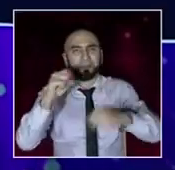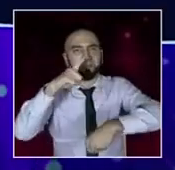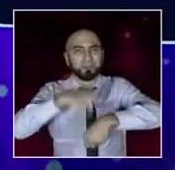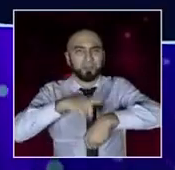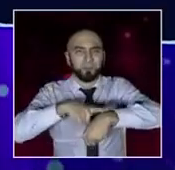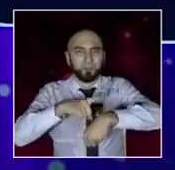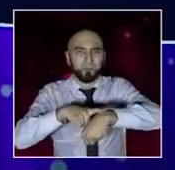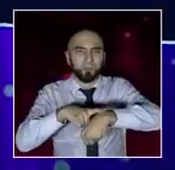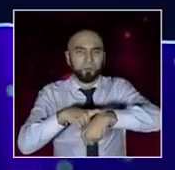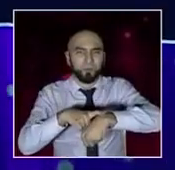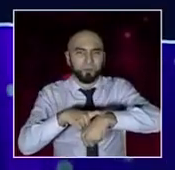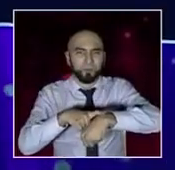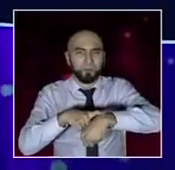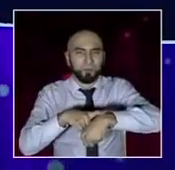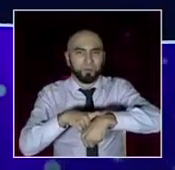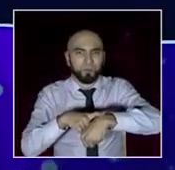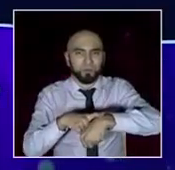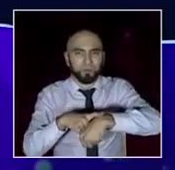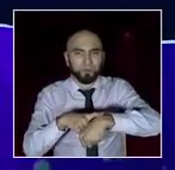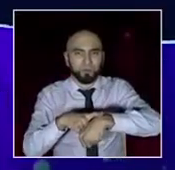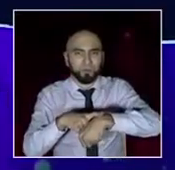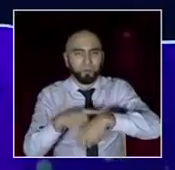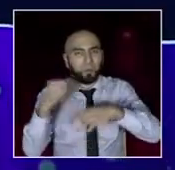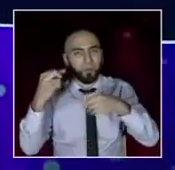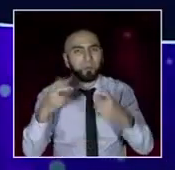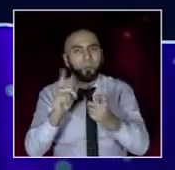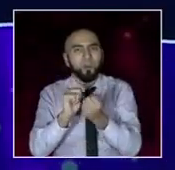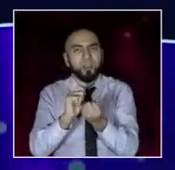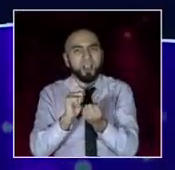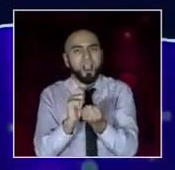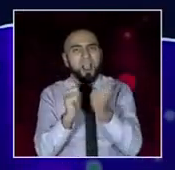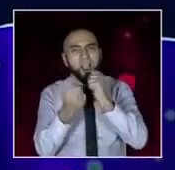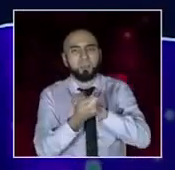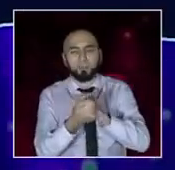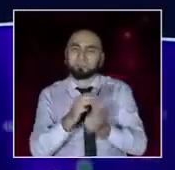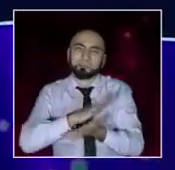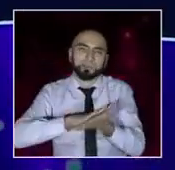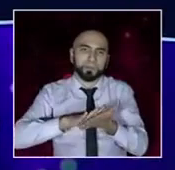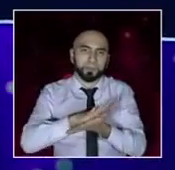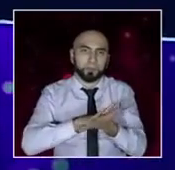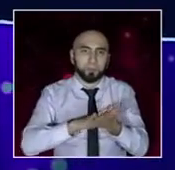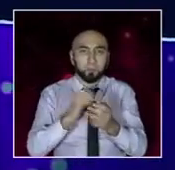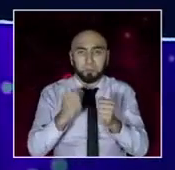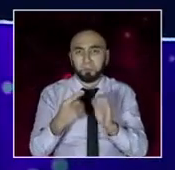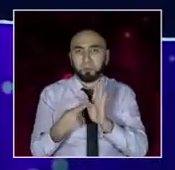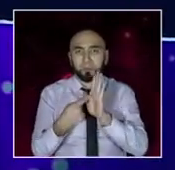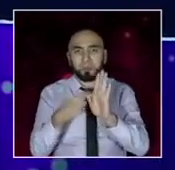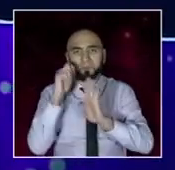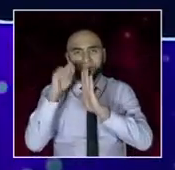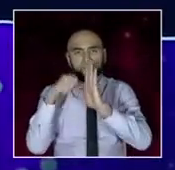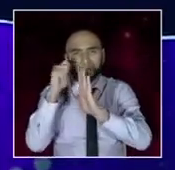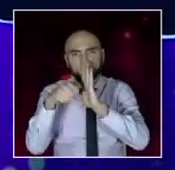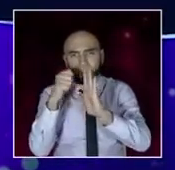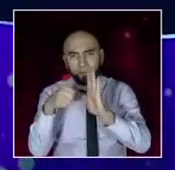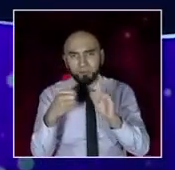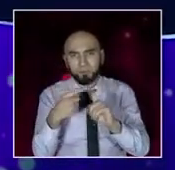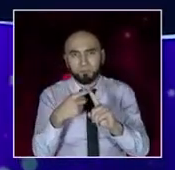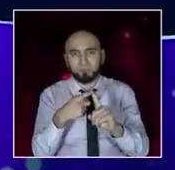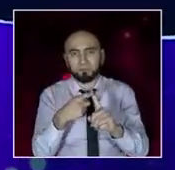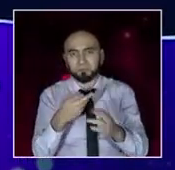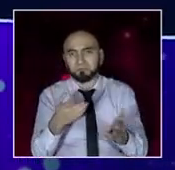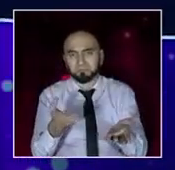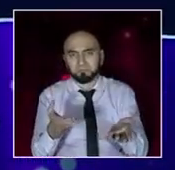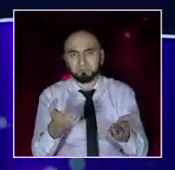basada en la tasa de cambio de la visión. Por ejemplo, podemos mostrarles videos, es una banca cerca de mi universidad